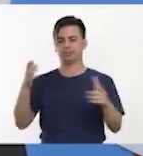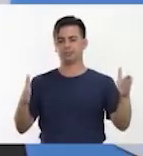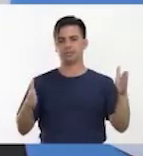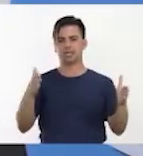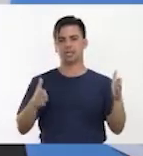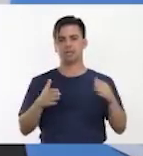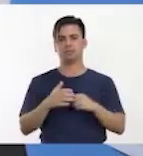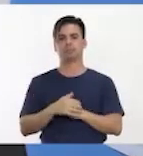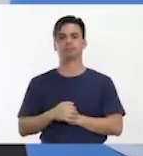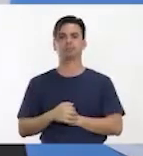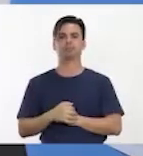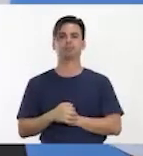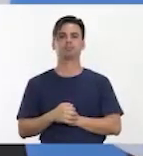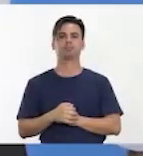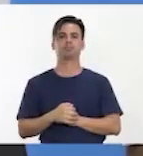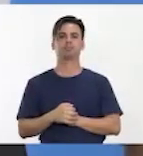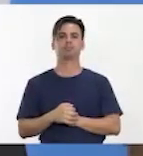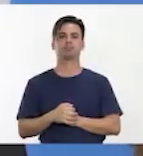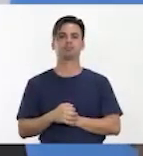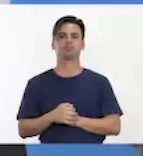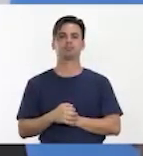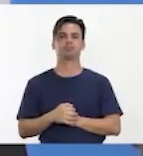abrir a continuación.